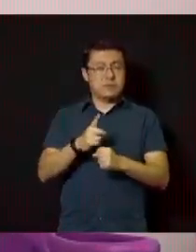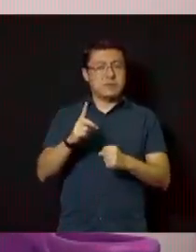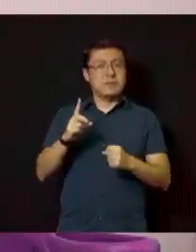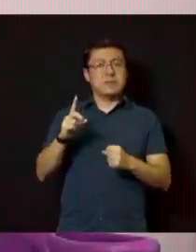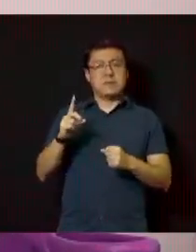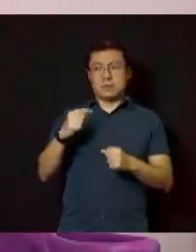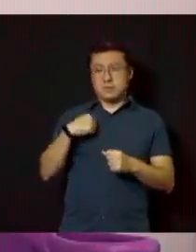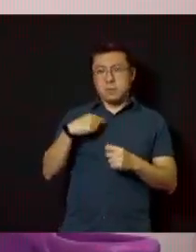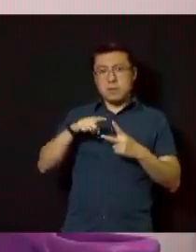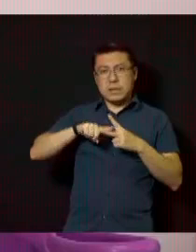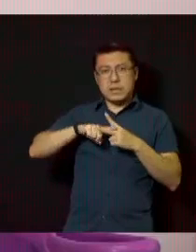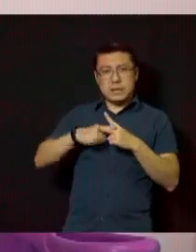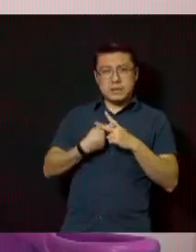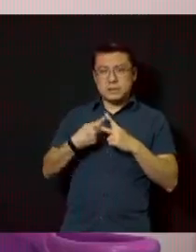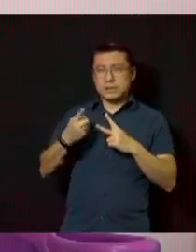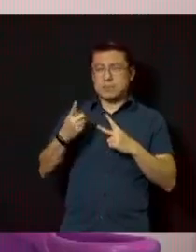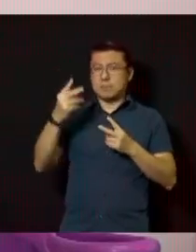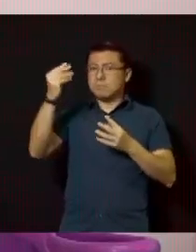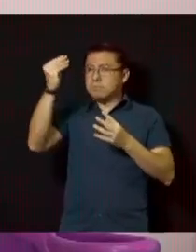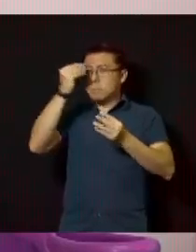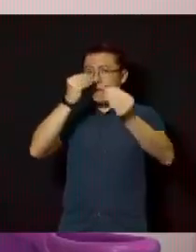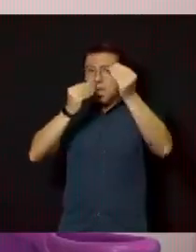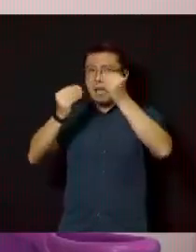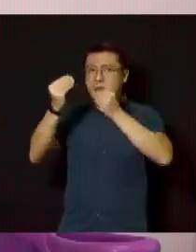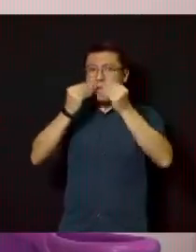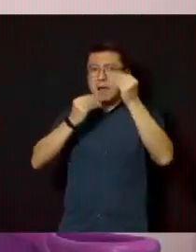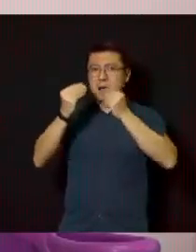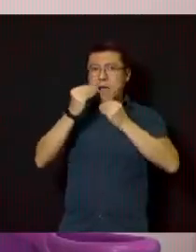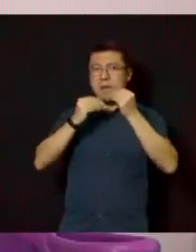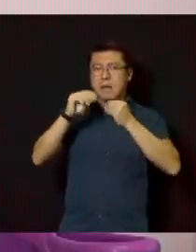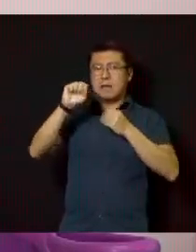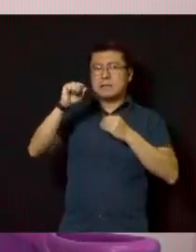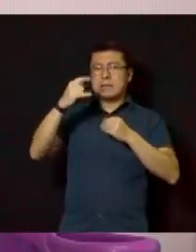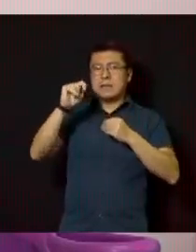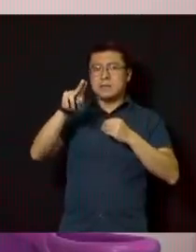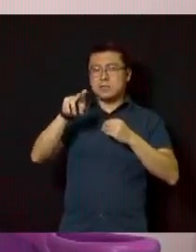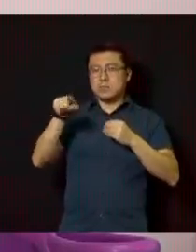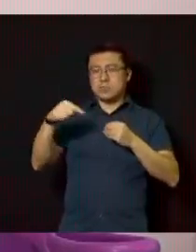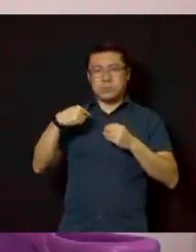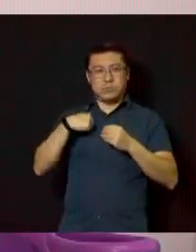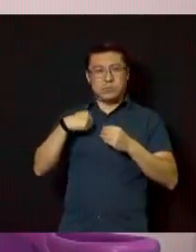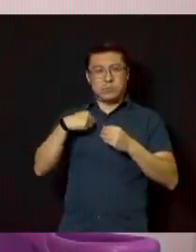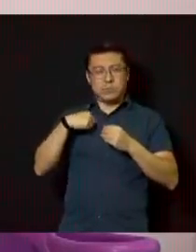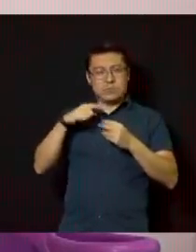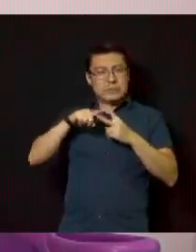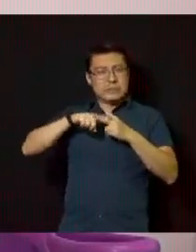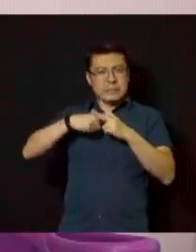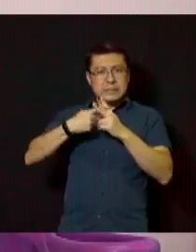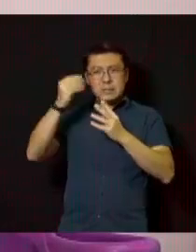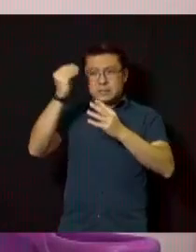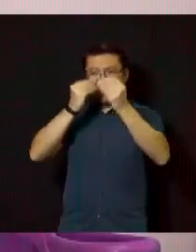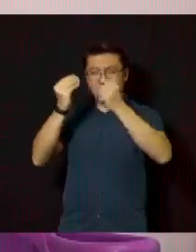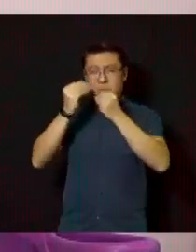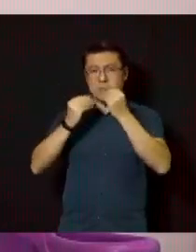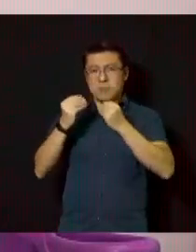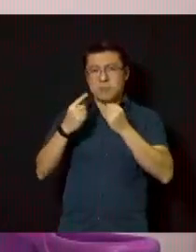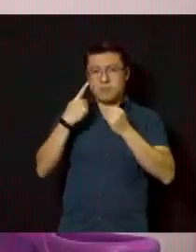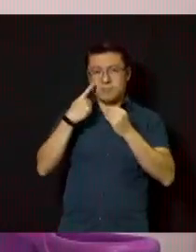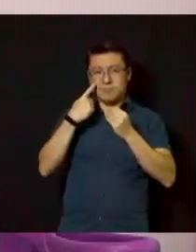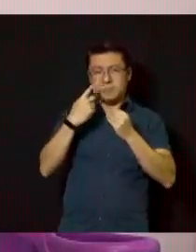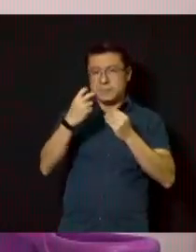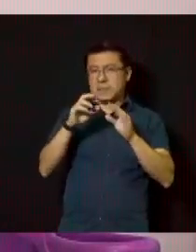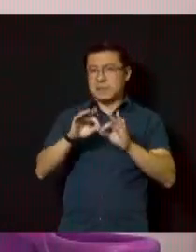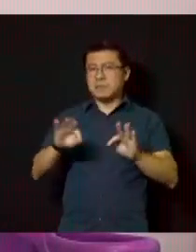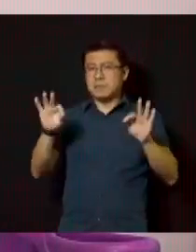utilizar los productos, como les mencionaba, hay una parte de esta historia que te la quiero contar porque para mí es fundamental y siempre voy a recordar a mi